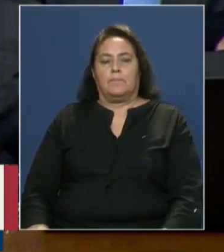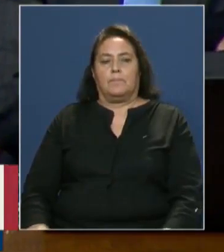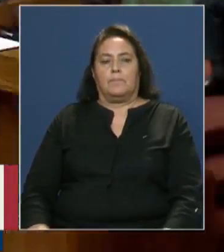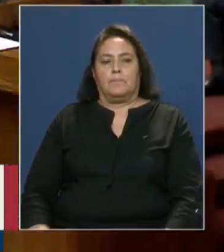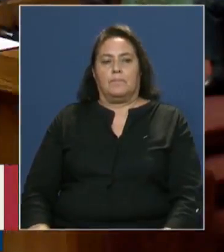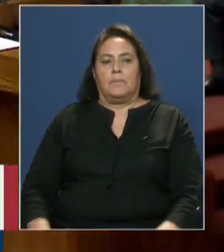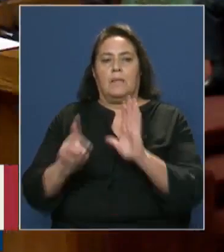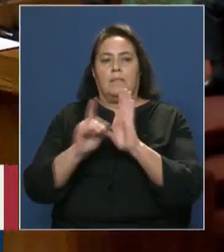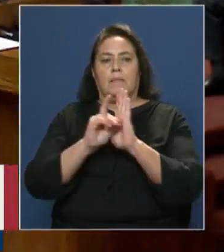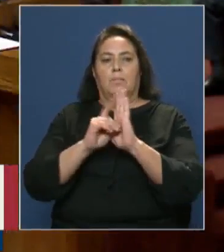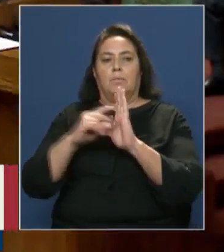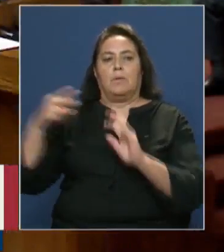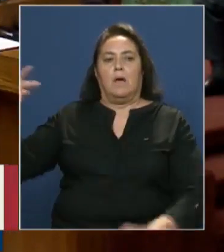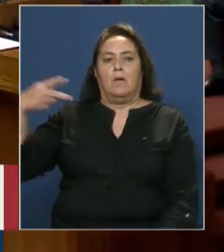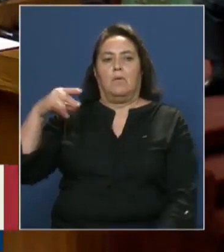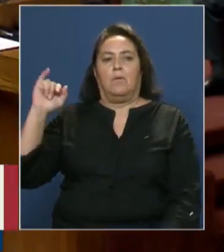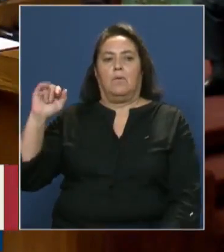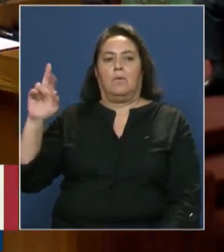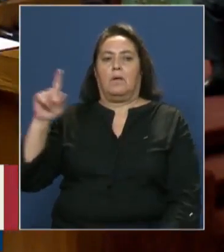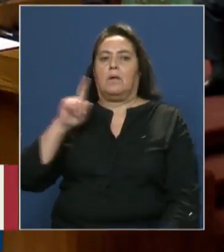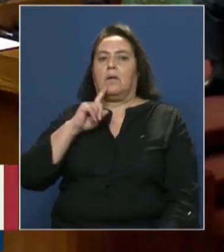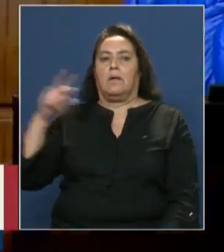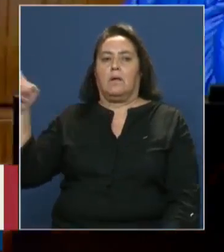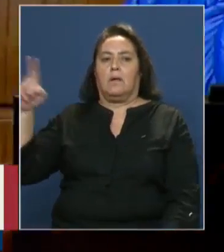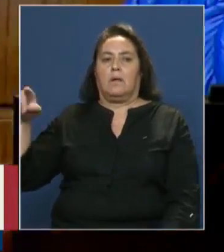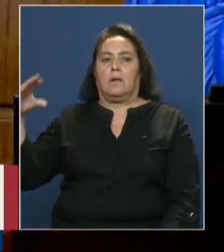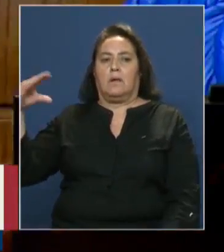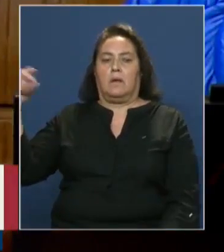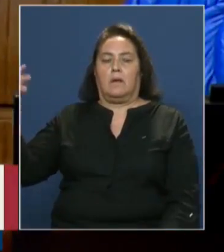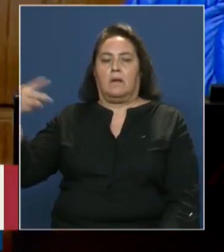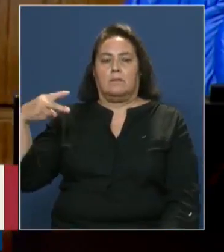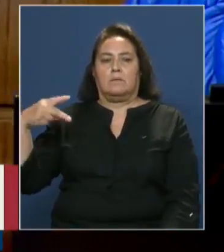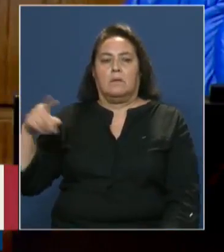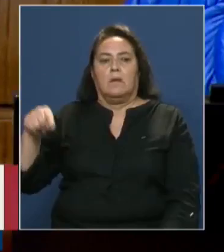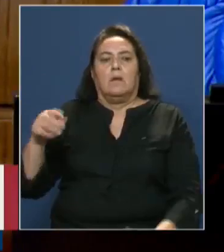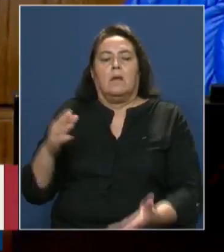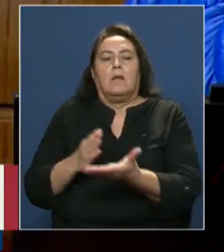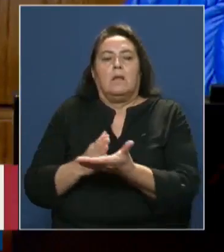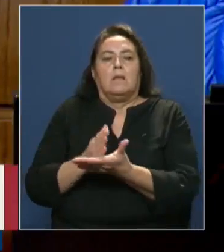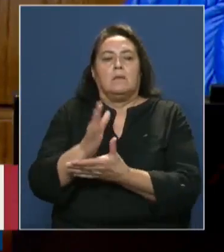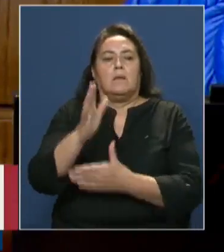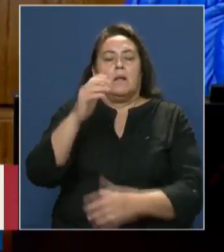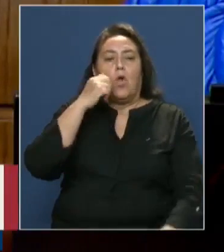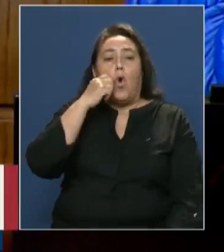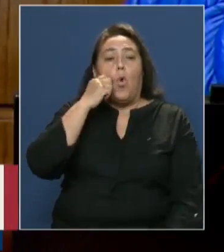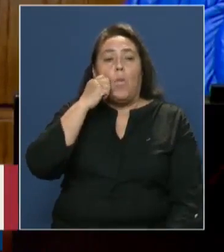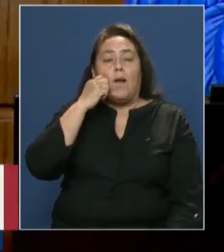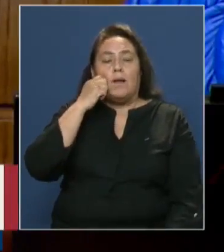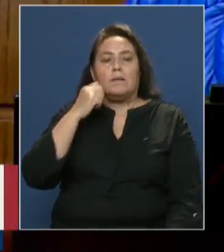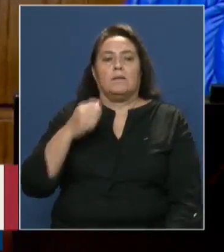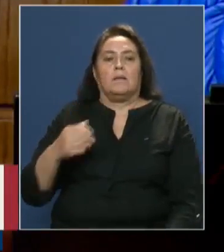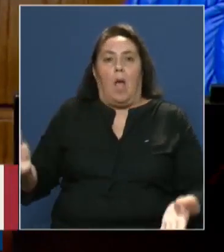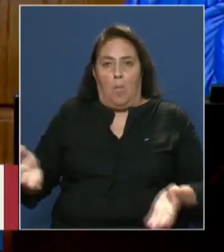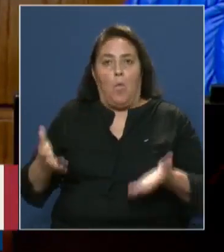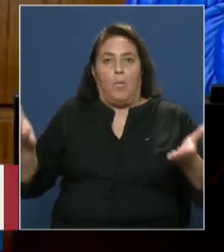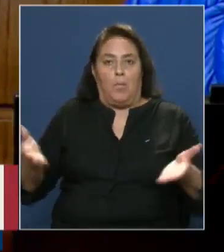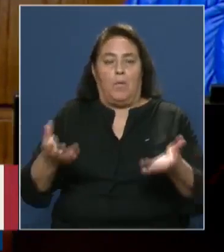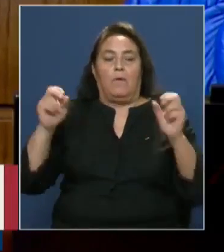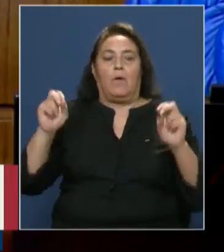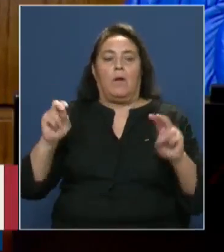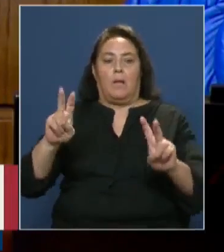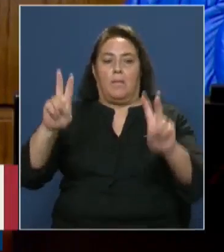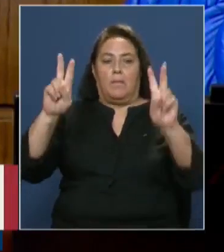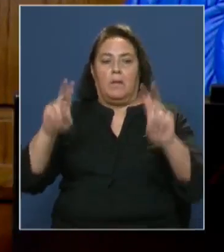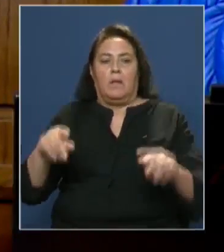Gracias, presidenta. Desde nuestros inicios, los humanistas hemos promovido la paz como uno de